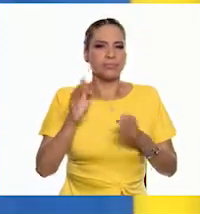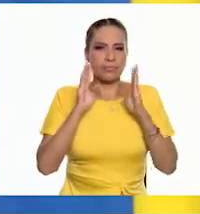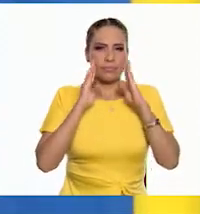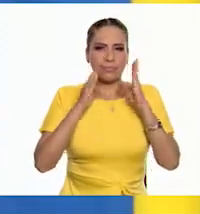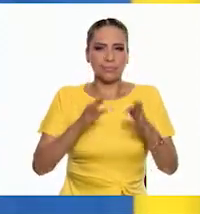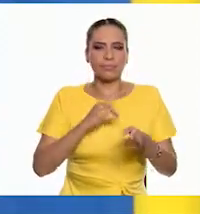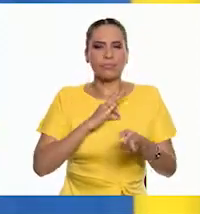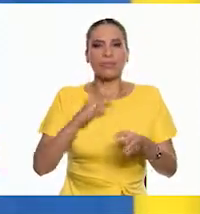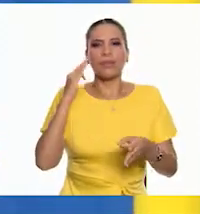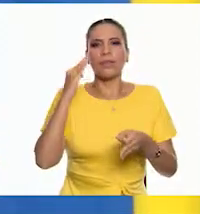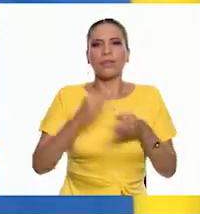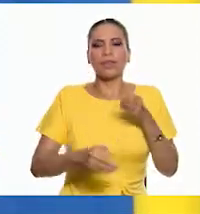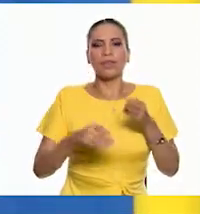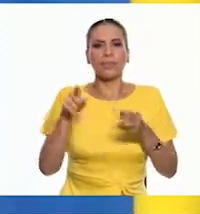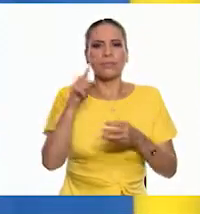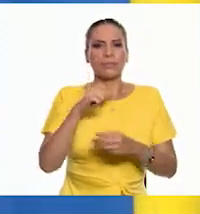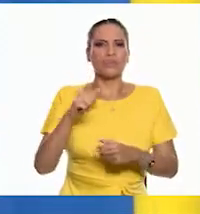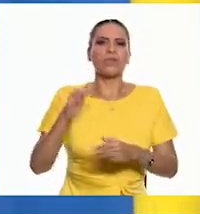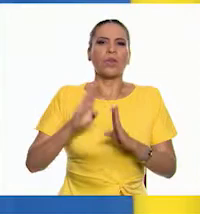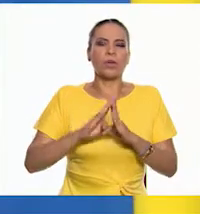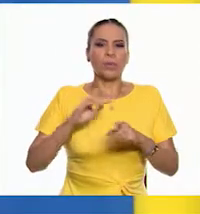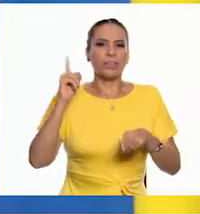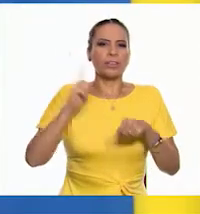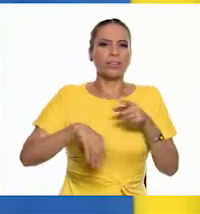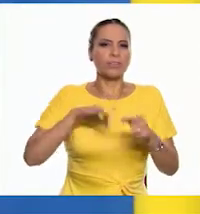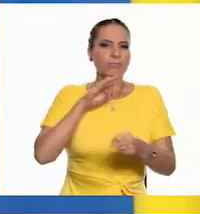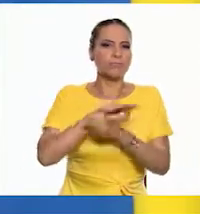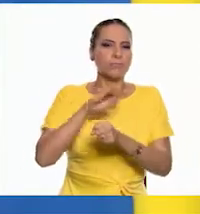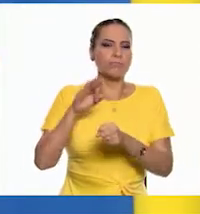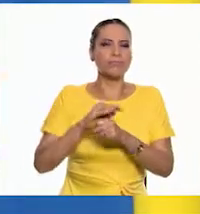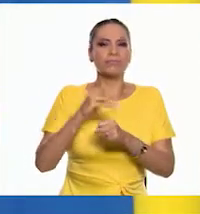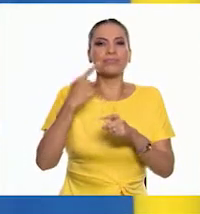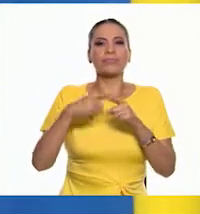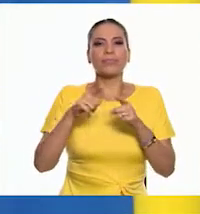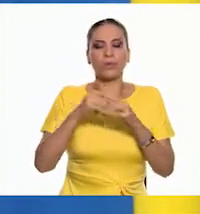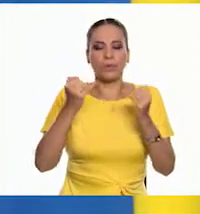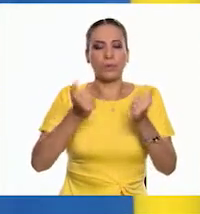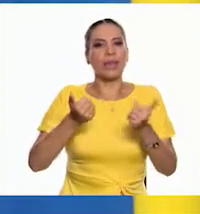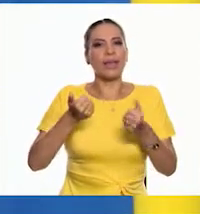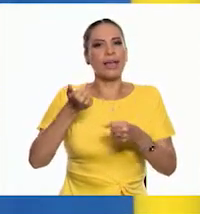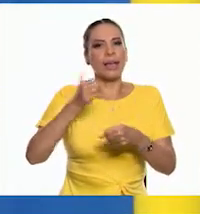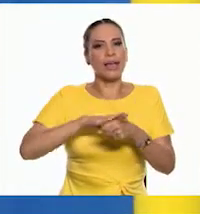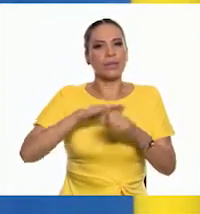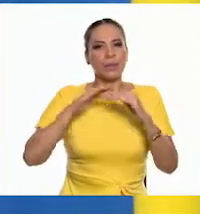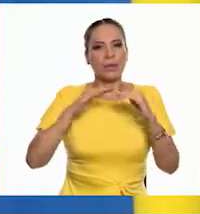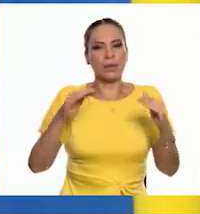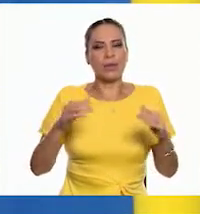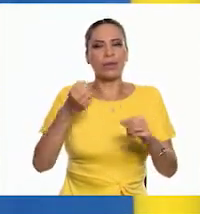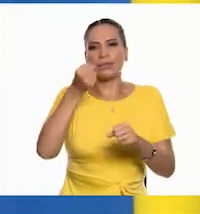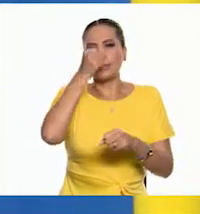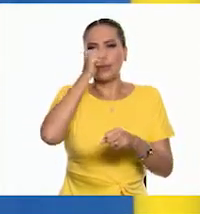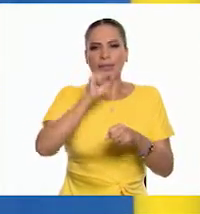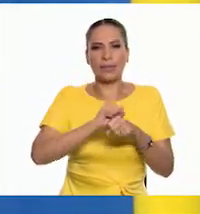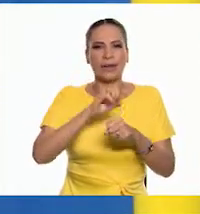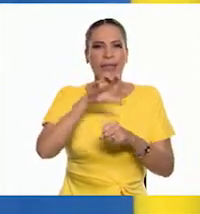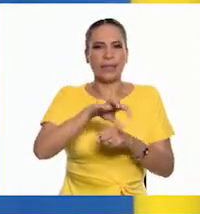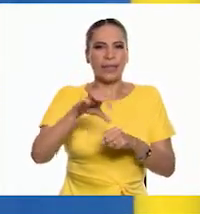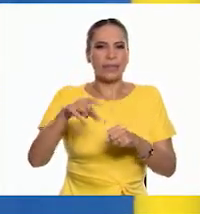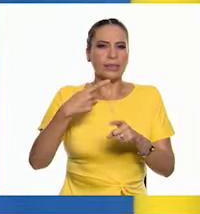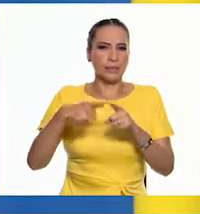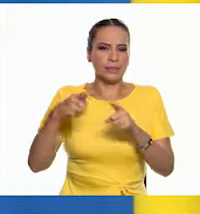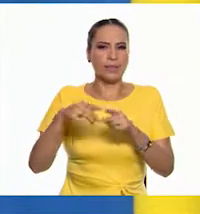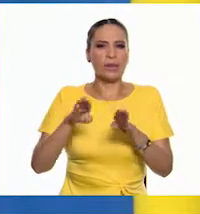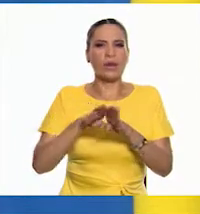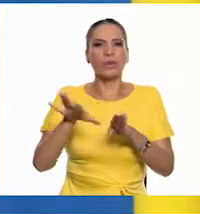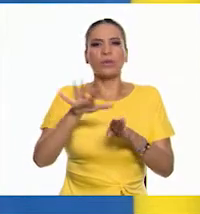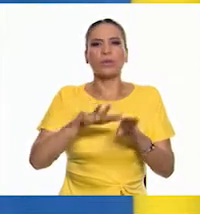buscaba poner fin a los fueros. Unificó la administración a través de la creación de secretarías e intendencias y, a semejanza